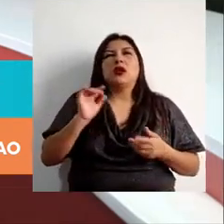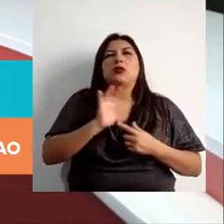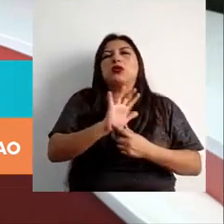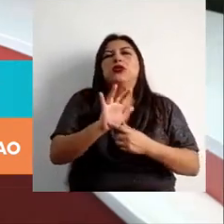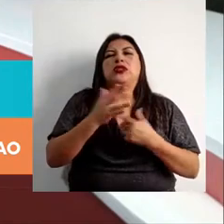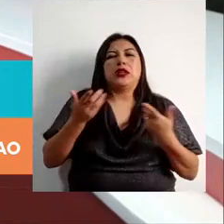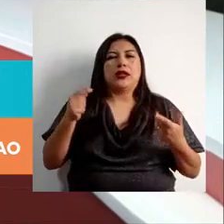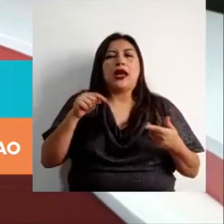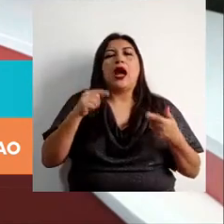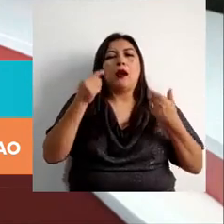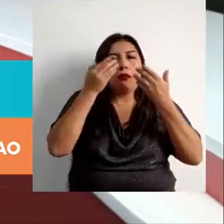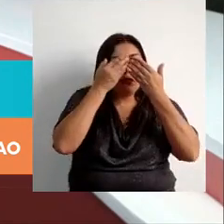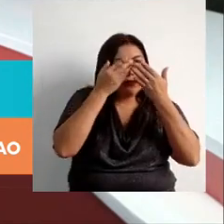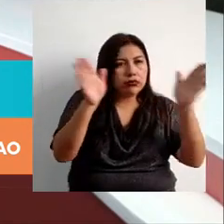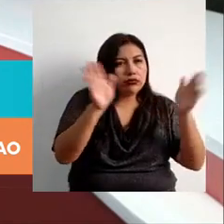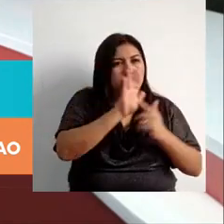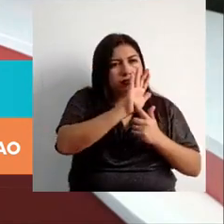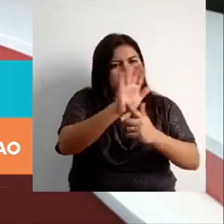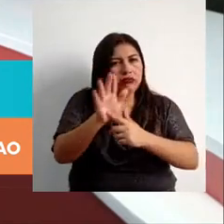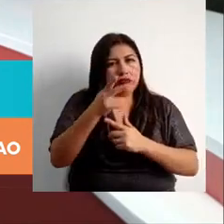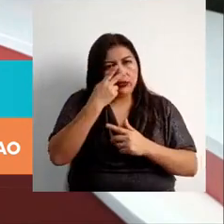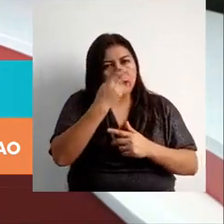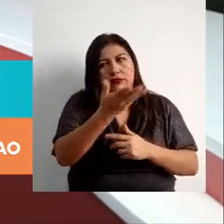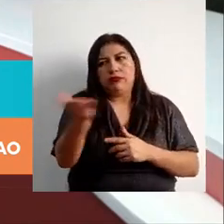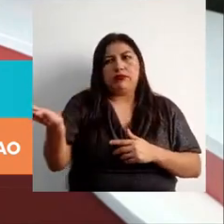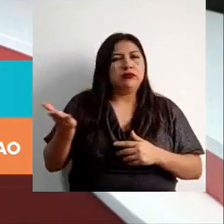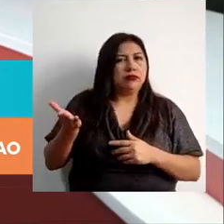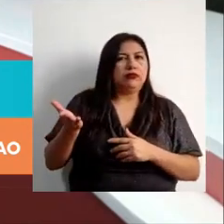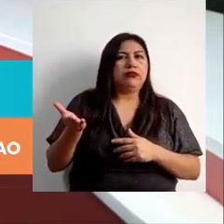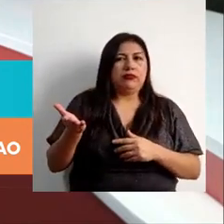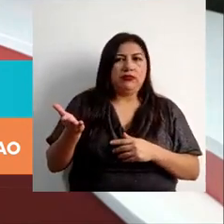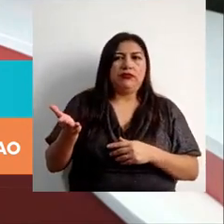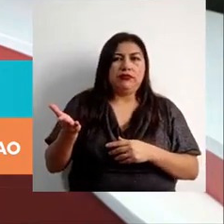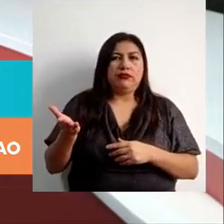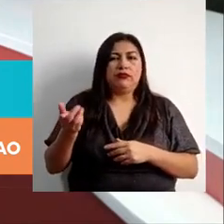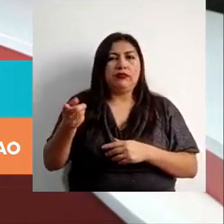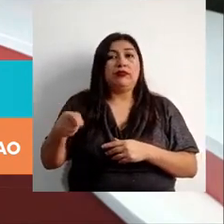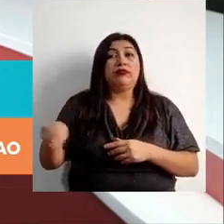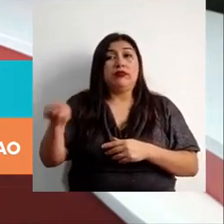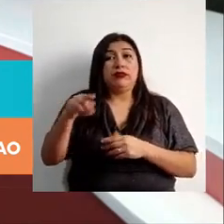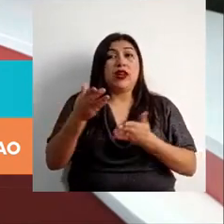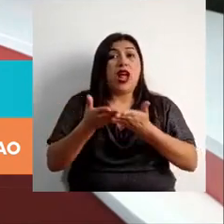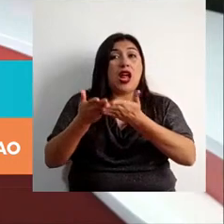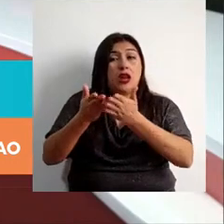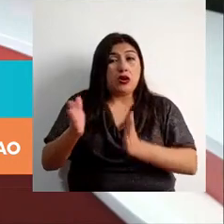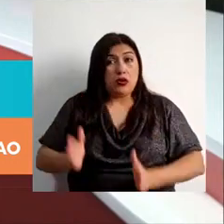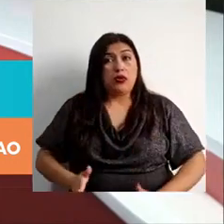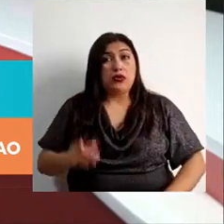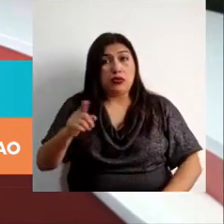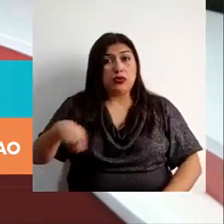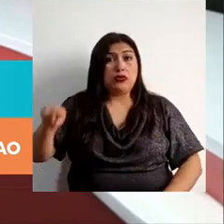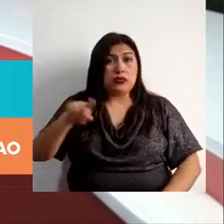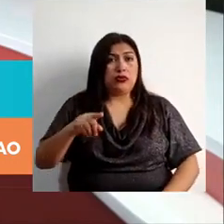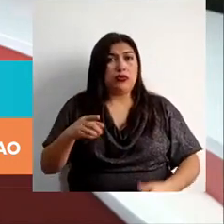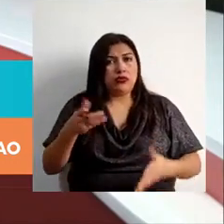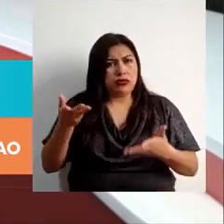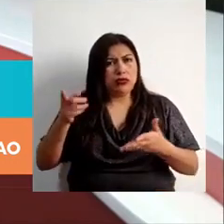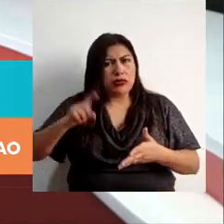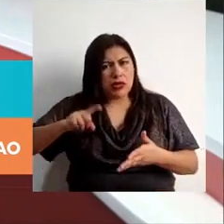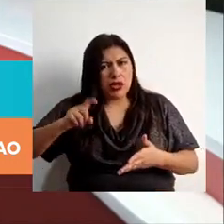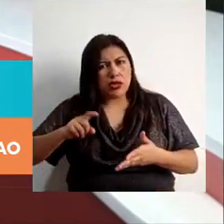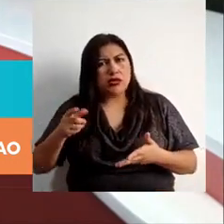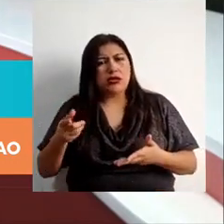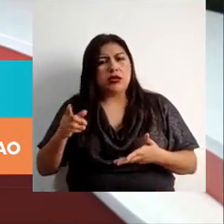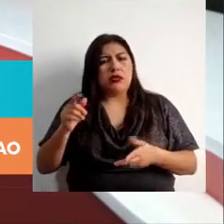promocionar, promover que el ciudadano, en este caso el alumno, pueda también realizar gestiones en materia